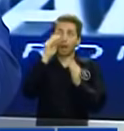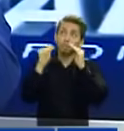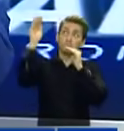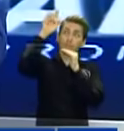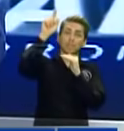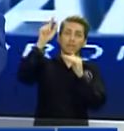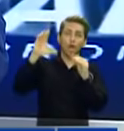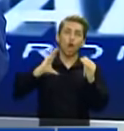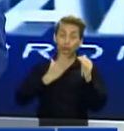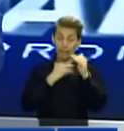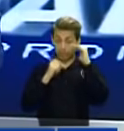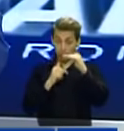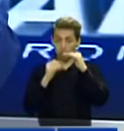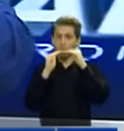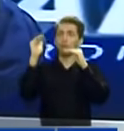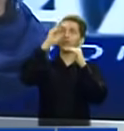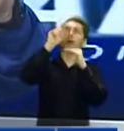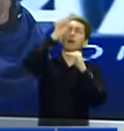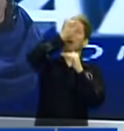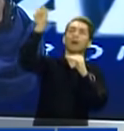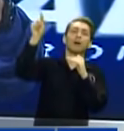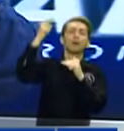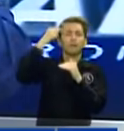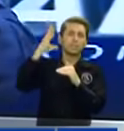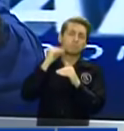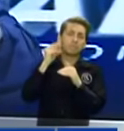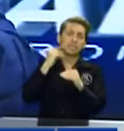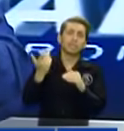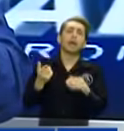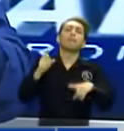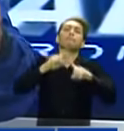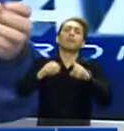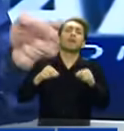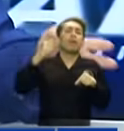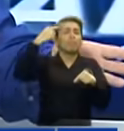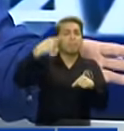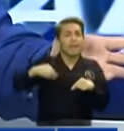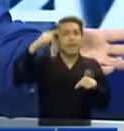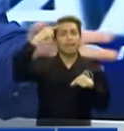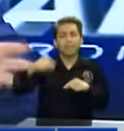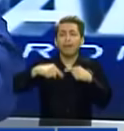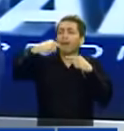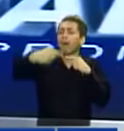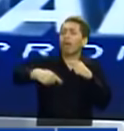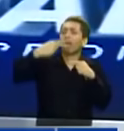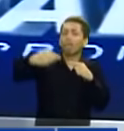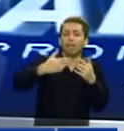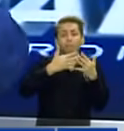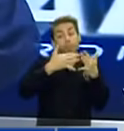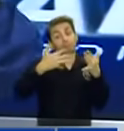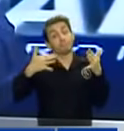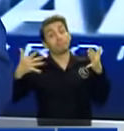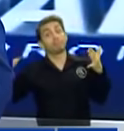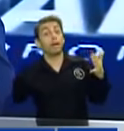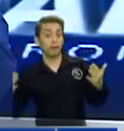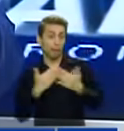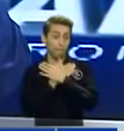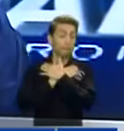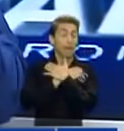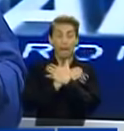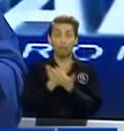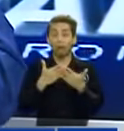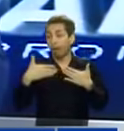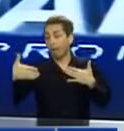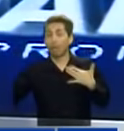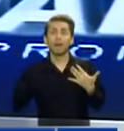norma. Pero eso va a significar días, días. Y en el ínterin se va a pasar mayo. ¿Y qué va a pasar? Que